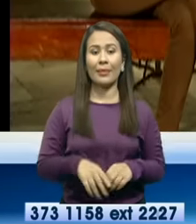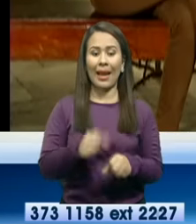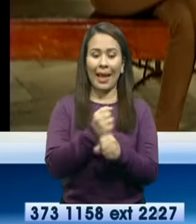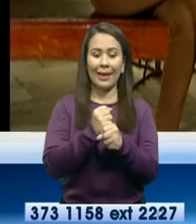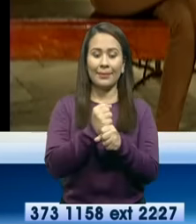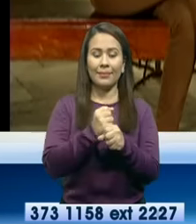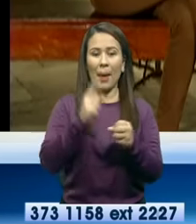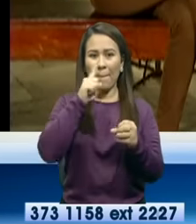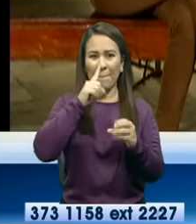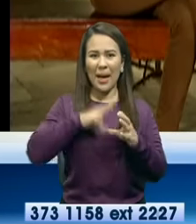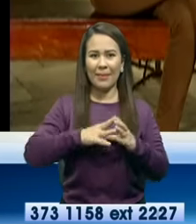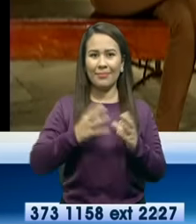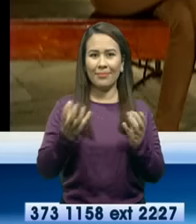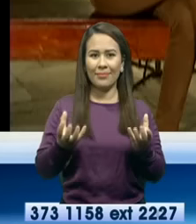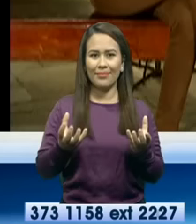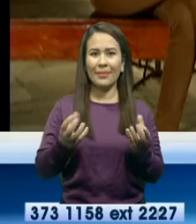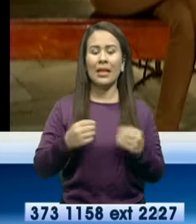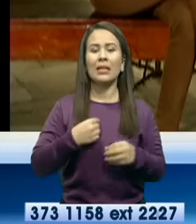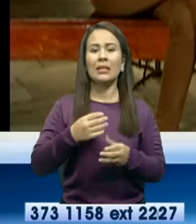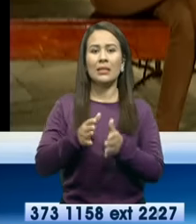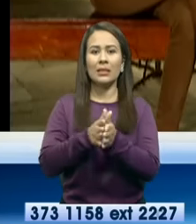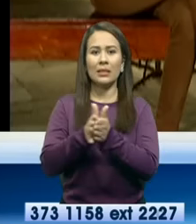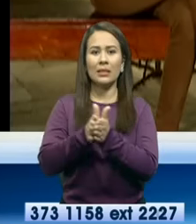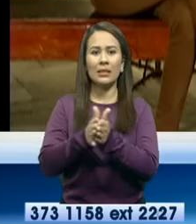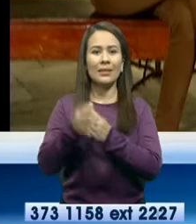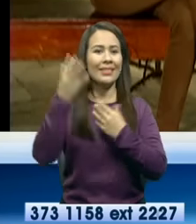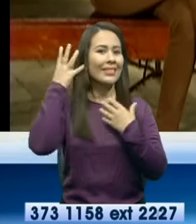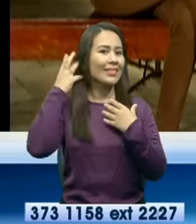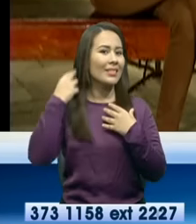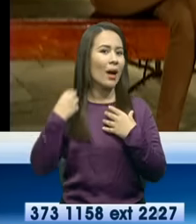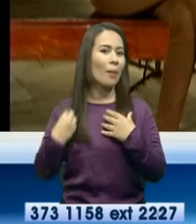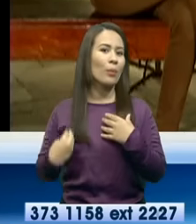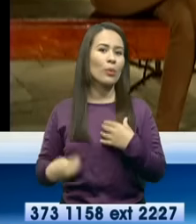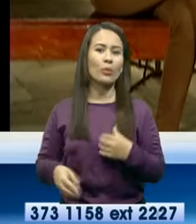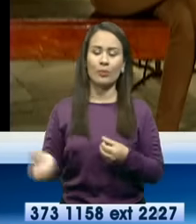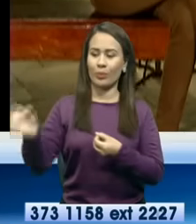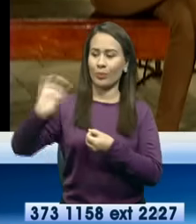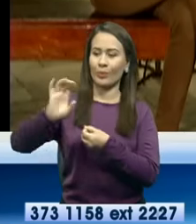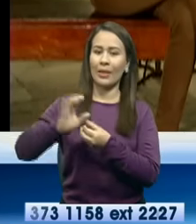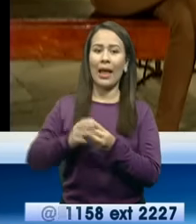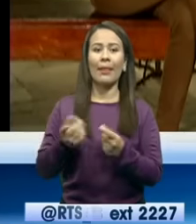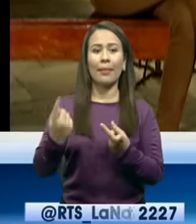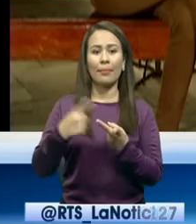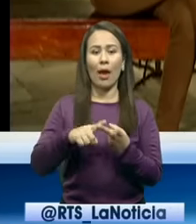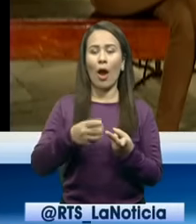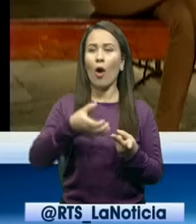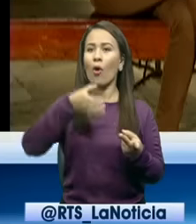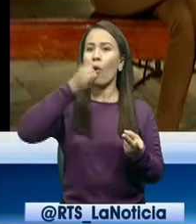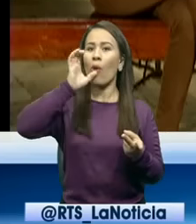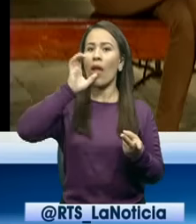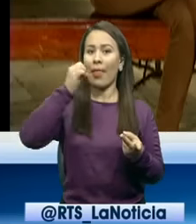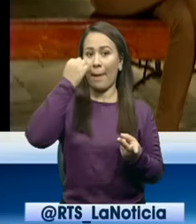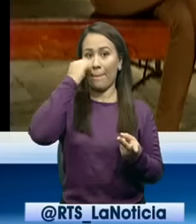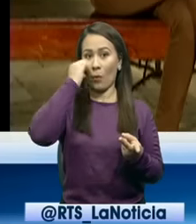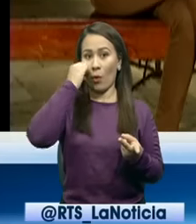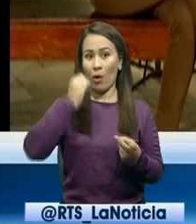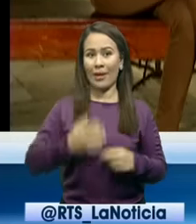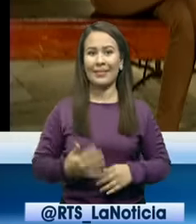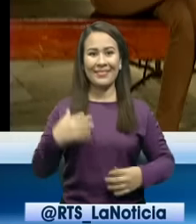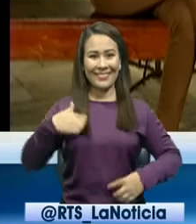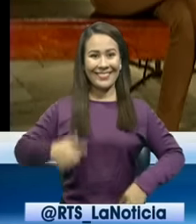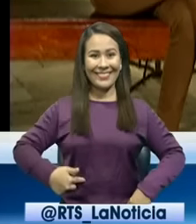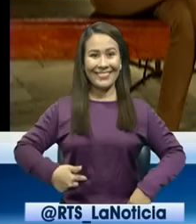elabora pan, se elabora champús. Ahora también ya la influencia también en la colada morada, que es